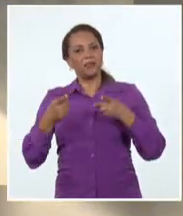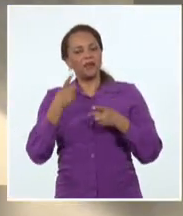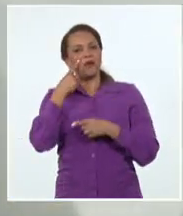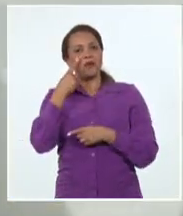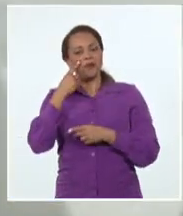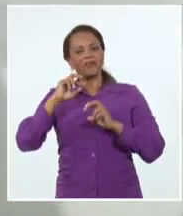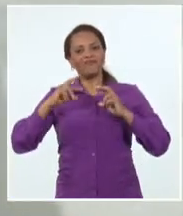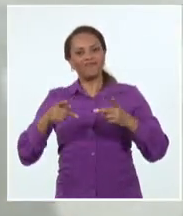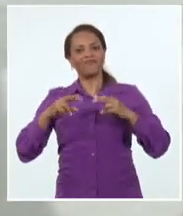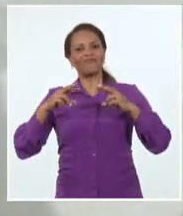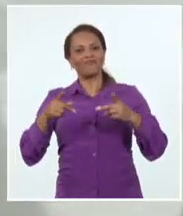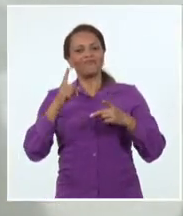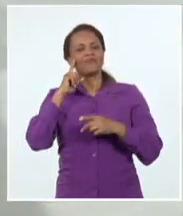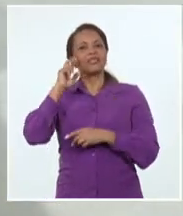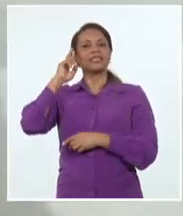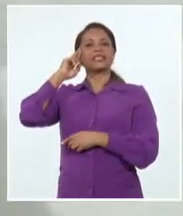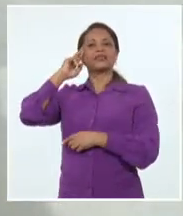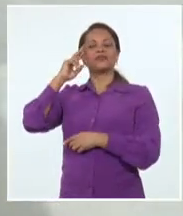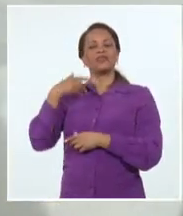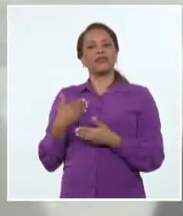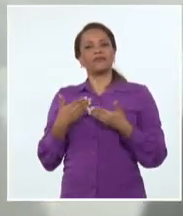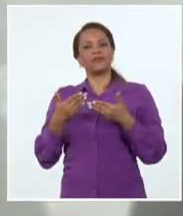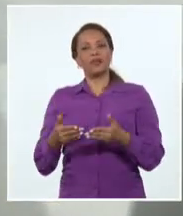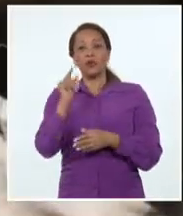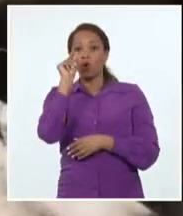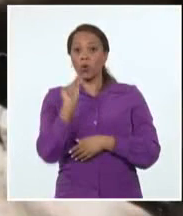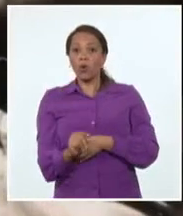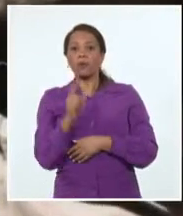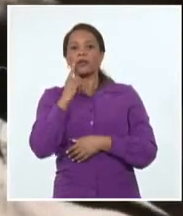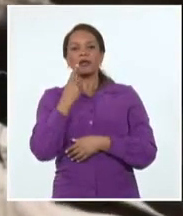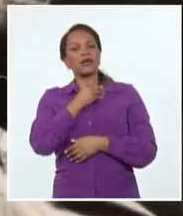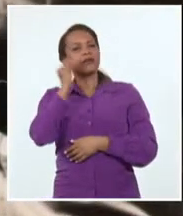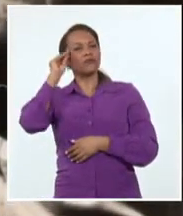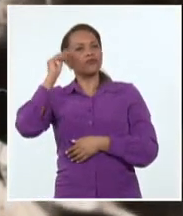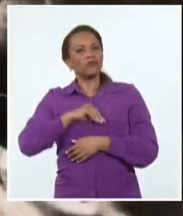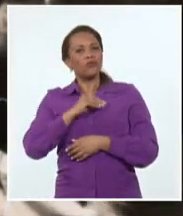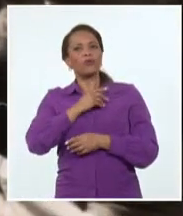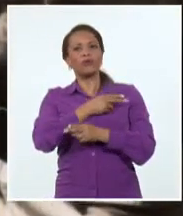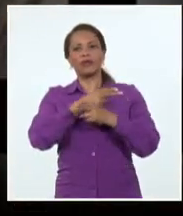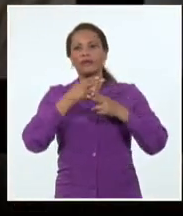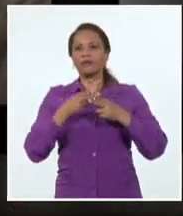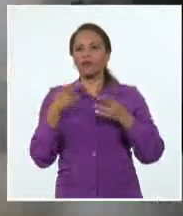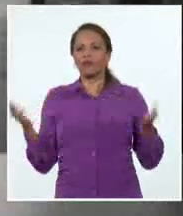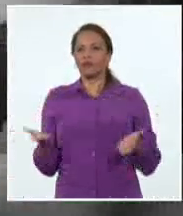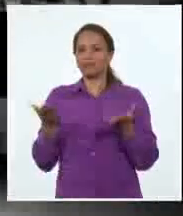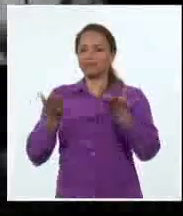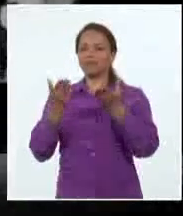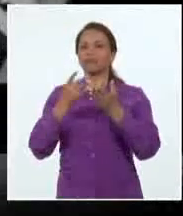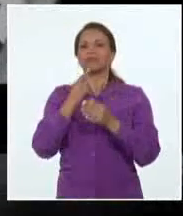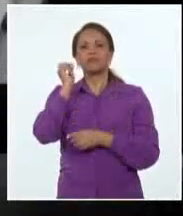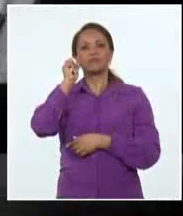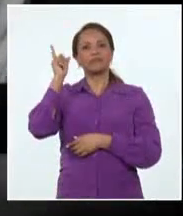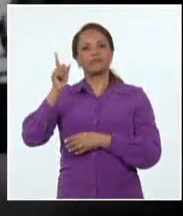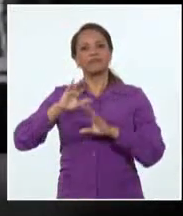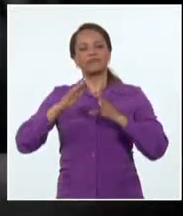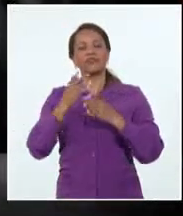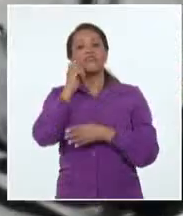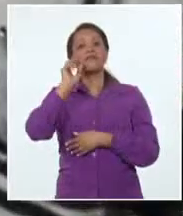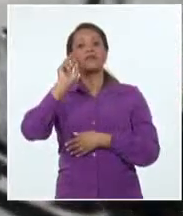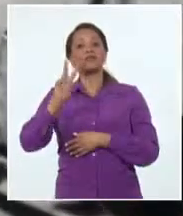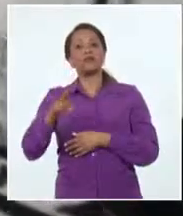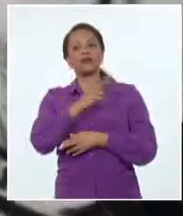una y otra vez, para rendir honores a un hombre que supo consolidar una obra viva, dinámica, experimental y